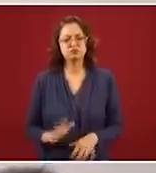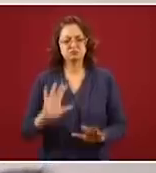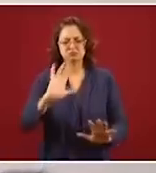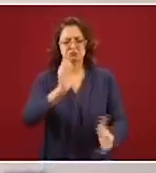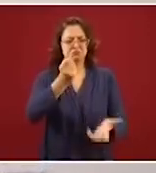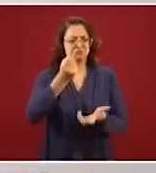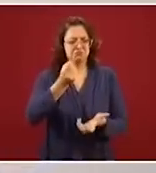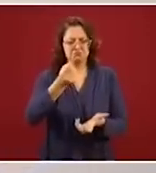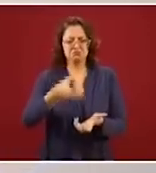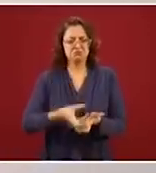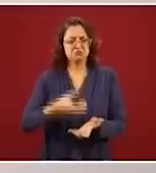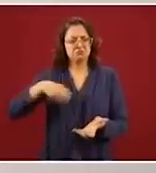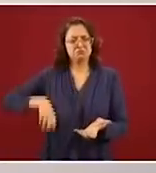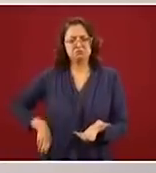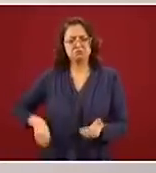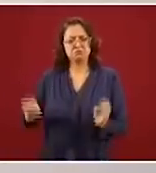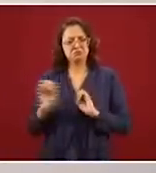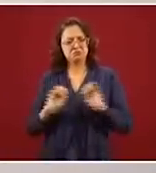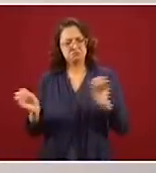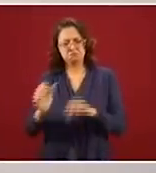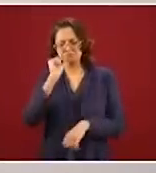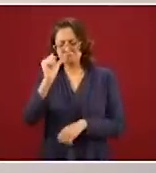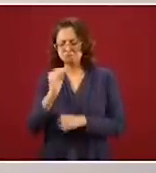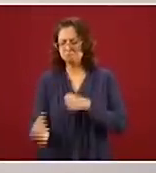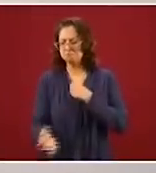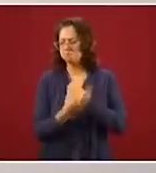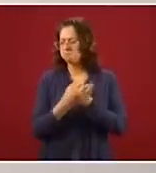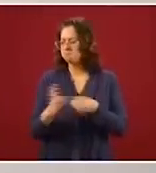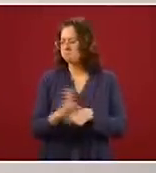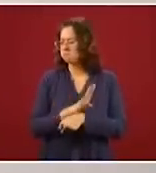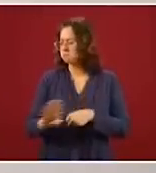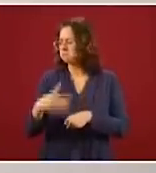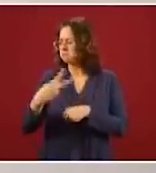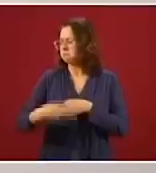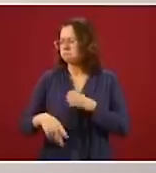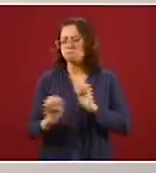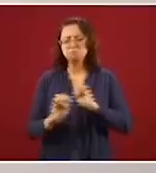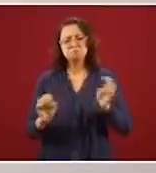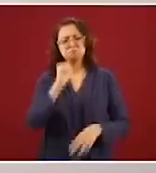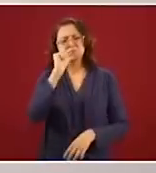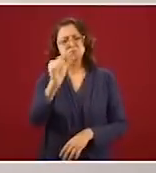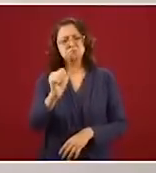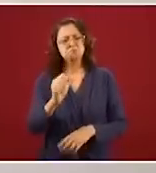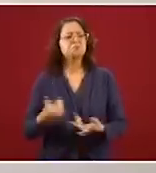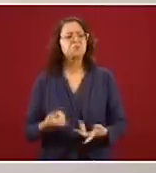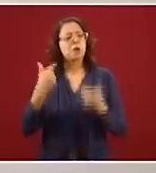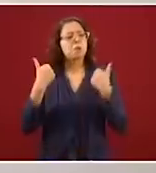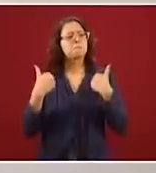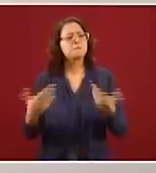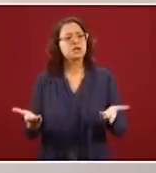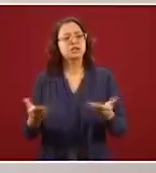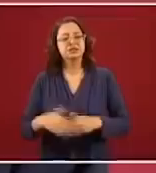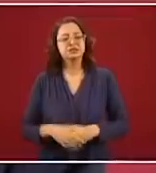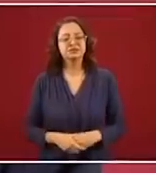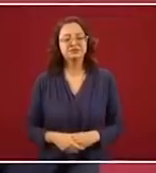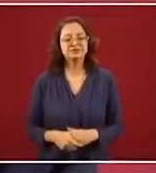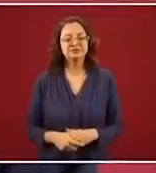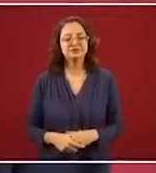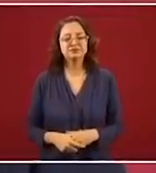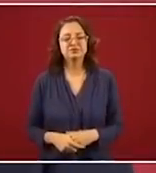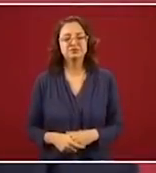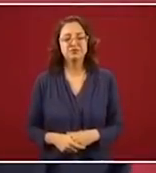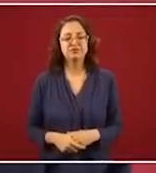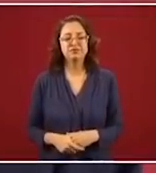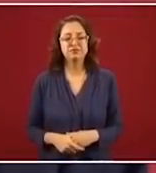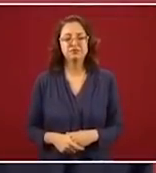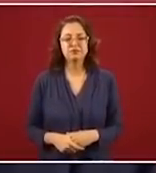no me beneficia ni me perjudica? Es como el servidor público que anda